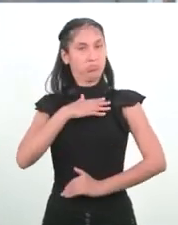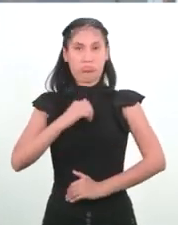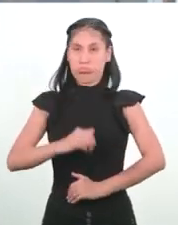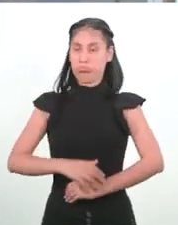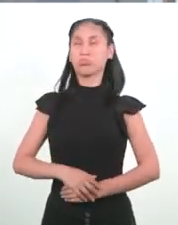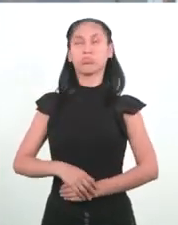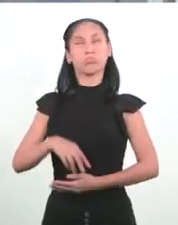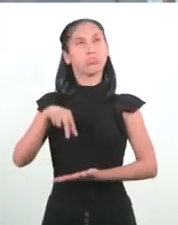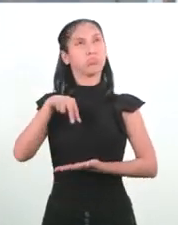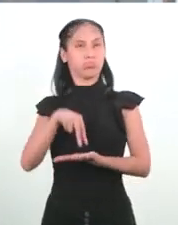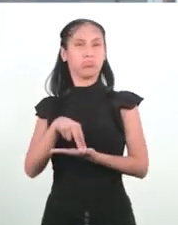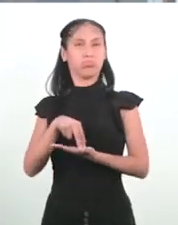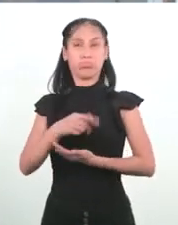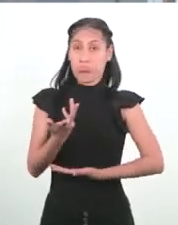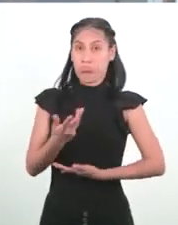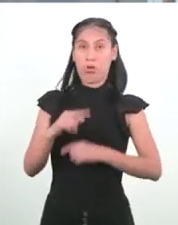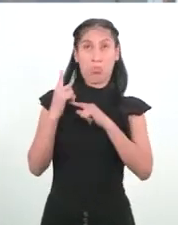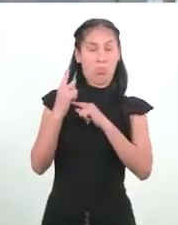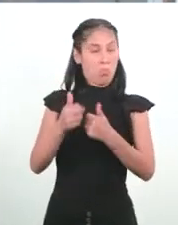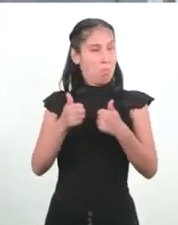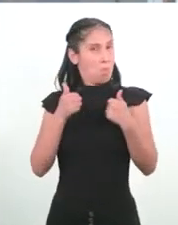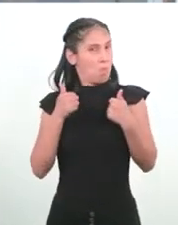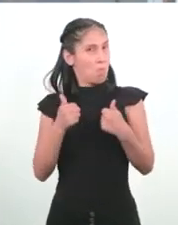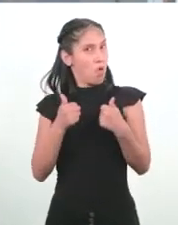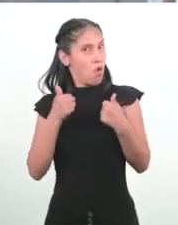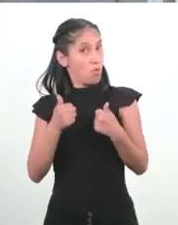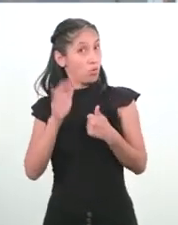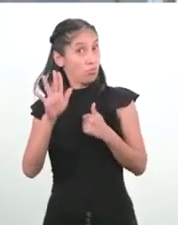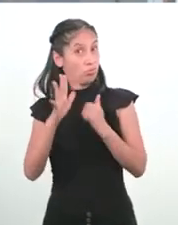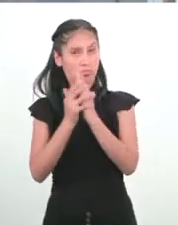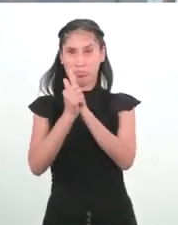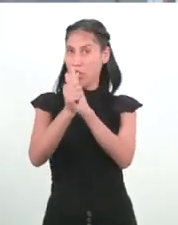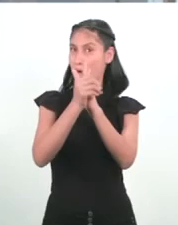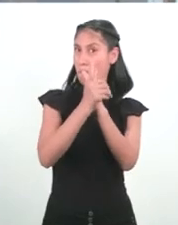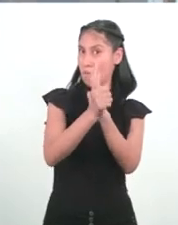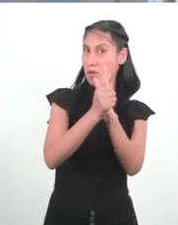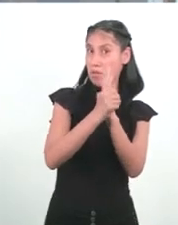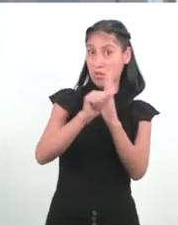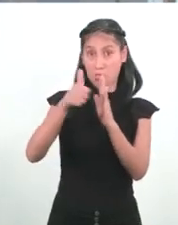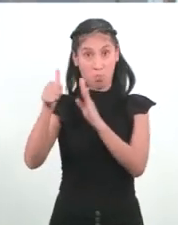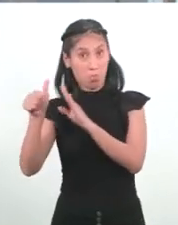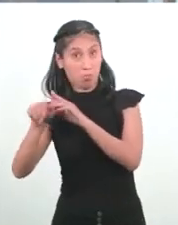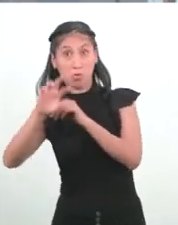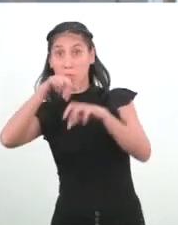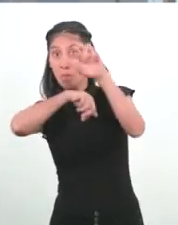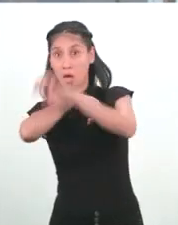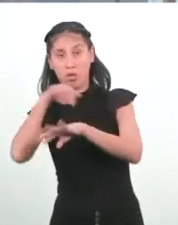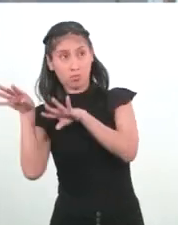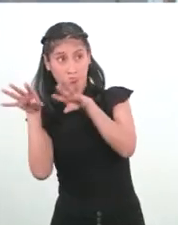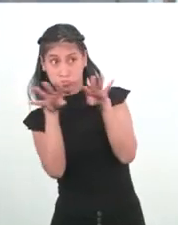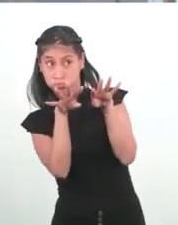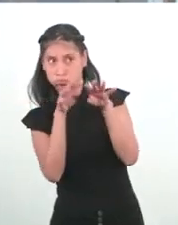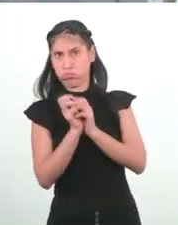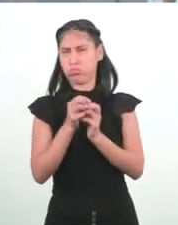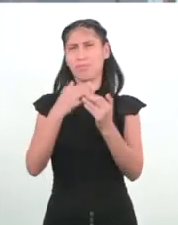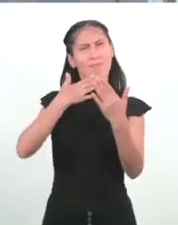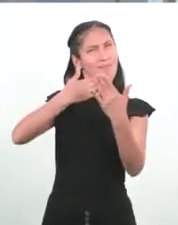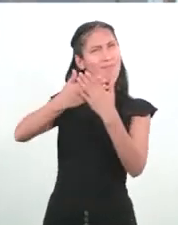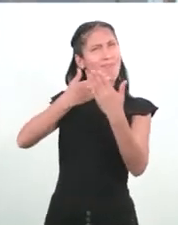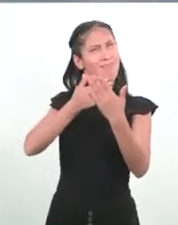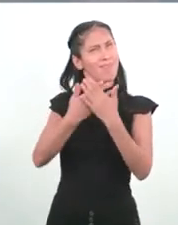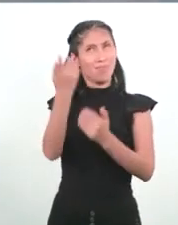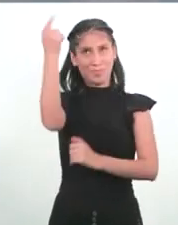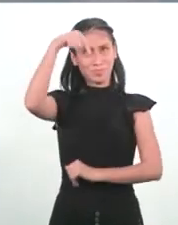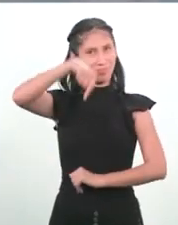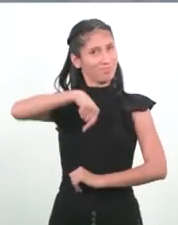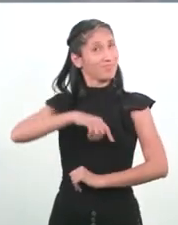mucho profesionalismo ha llevado su talento por diferentes vitrinas del país. Le agradecemos el tiempo que nos ha